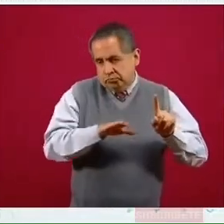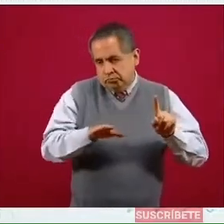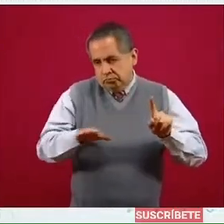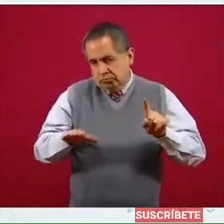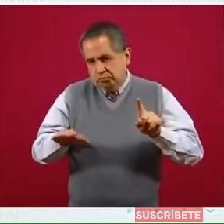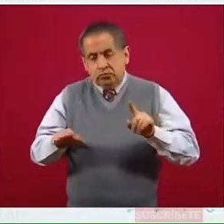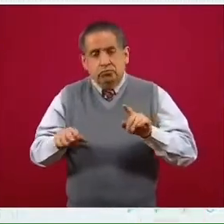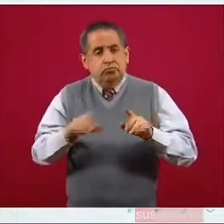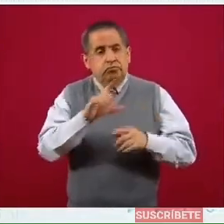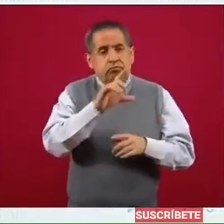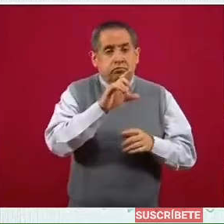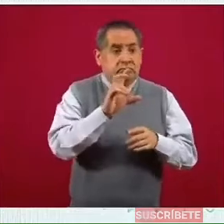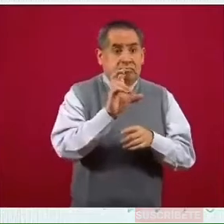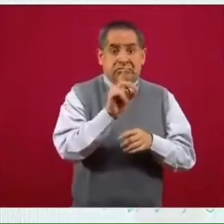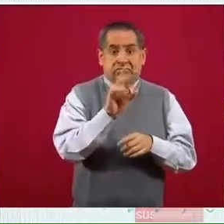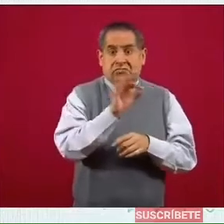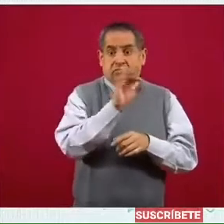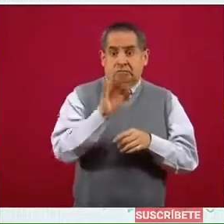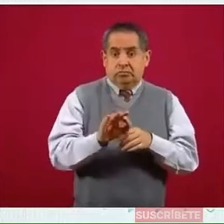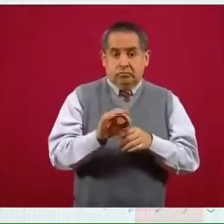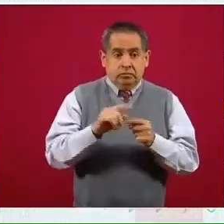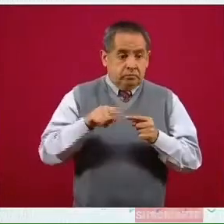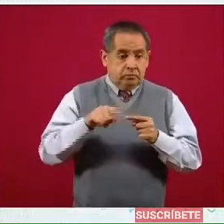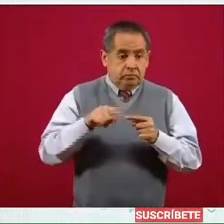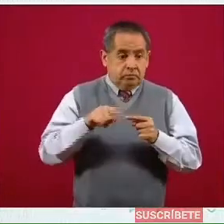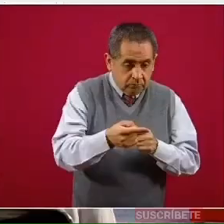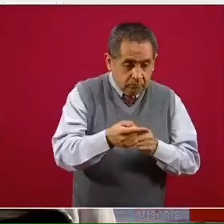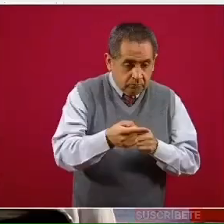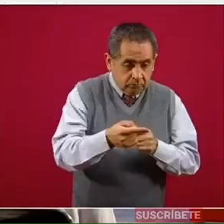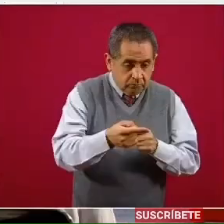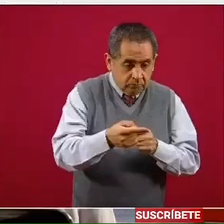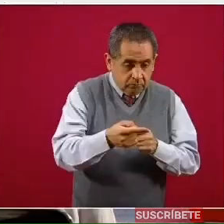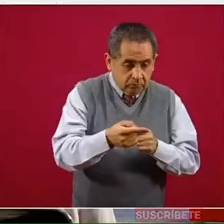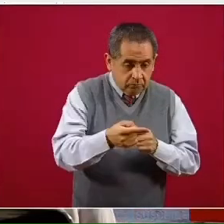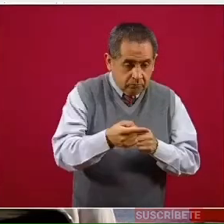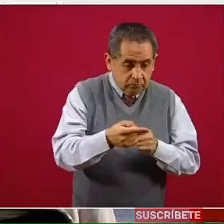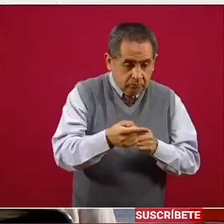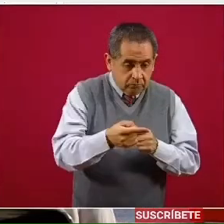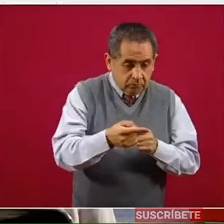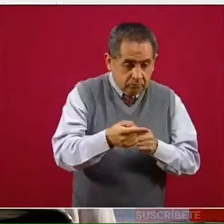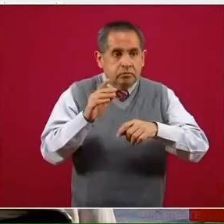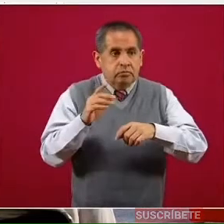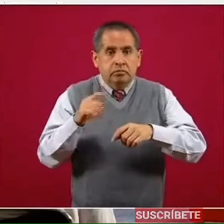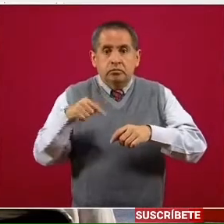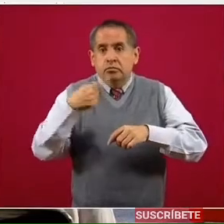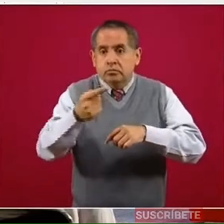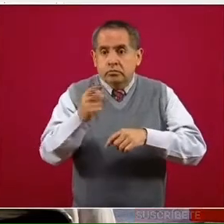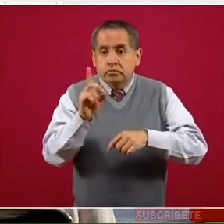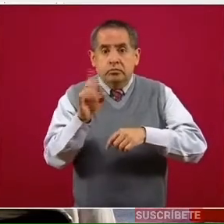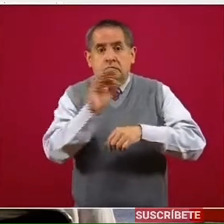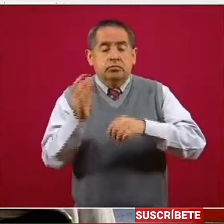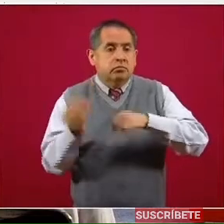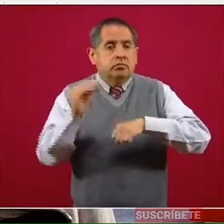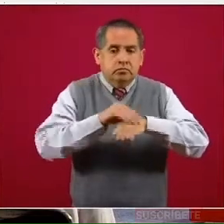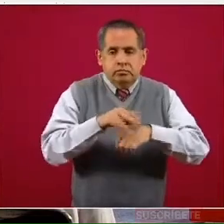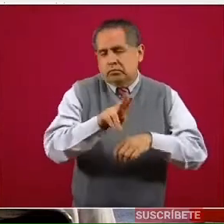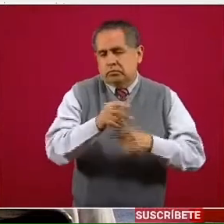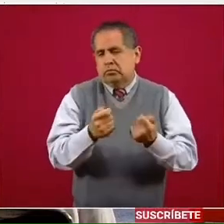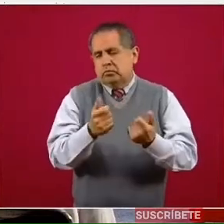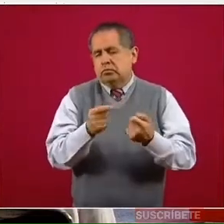de 30%. Se presentaba al día siguiente 30% más de defunciones, pero teníamos muy